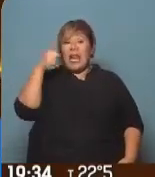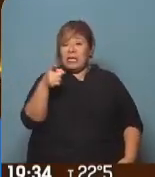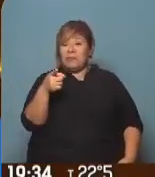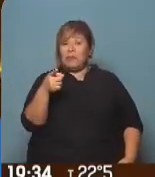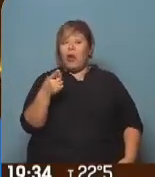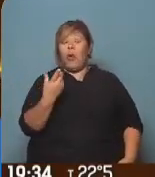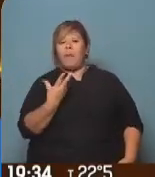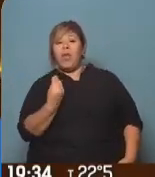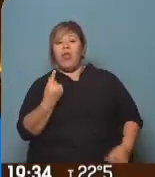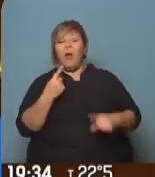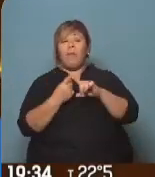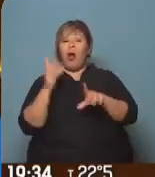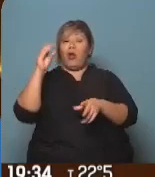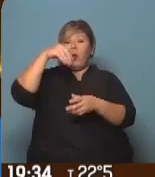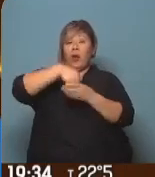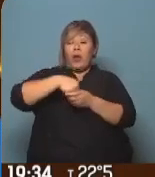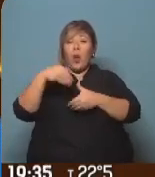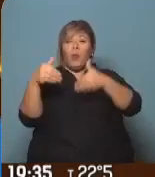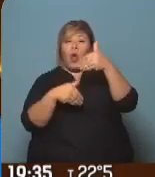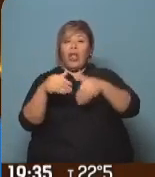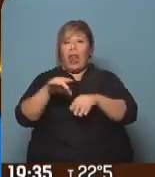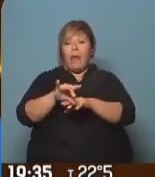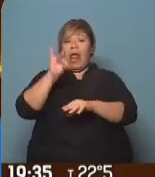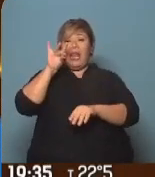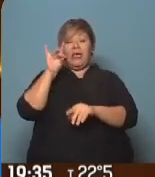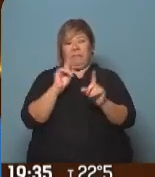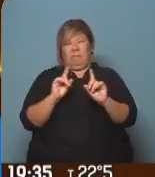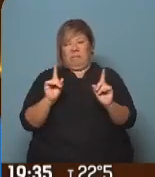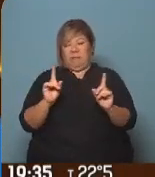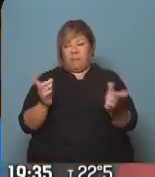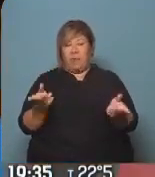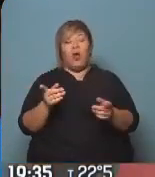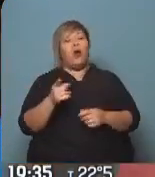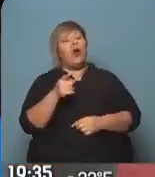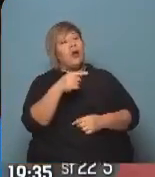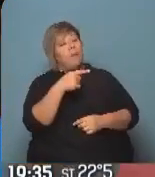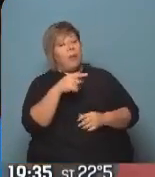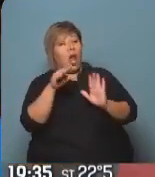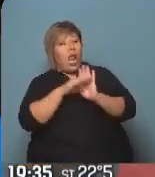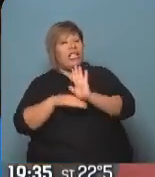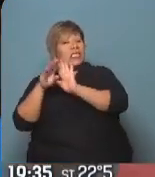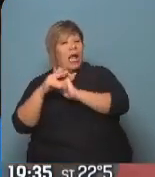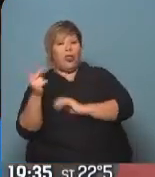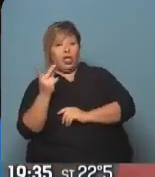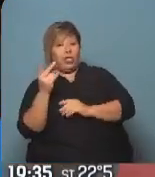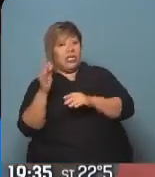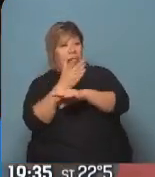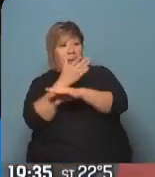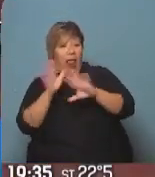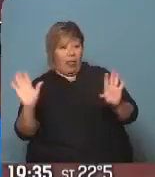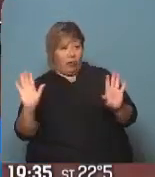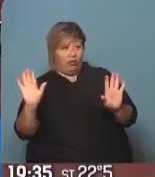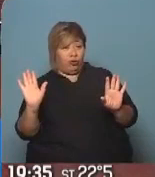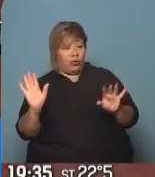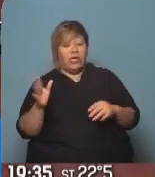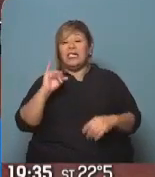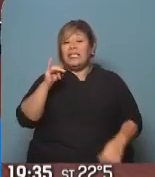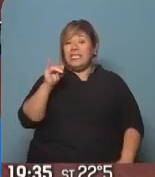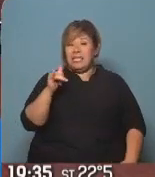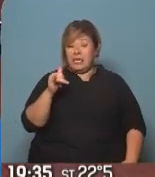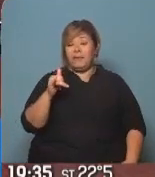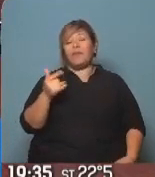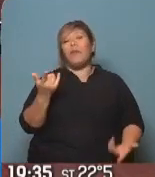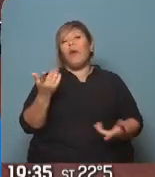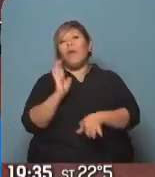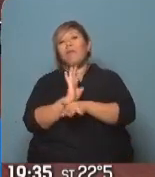porque es una marca. El tema es que no habrá interna, sino dos listas separadas. Partido, sino, sí, digamos, una competencia entre